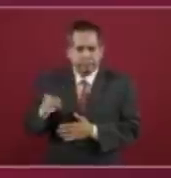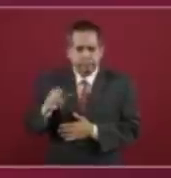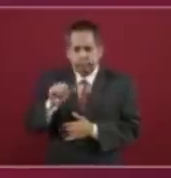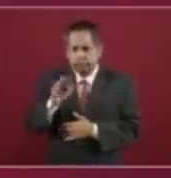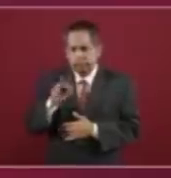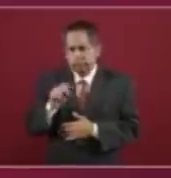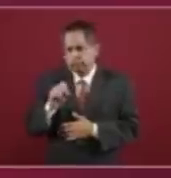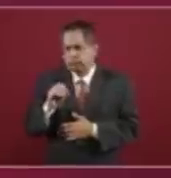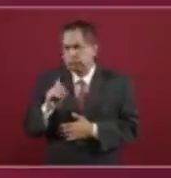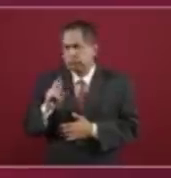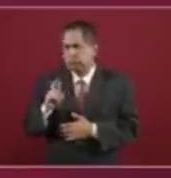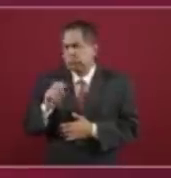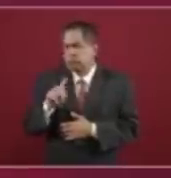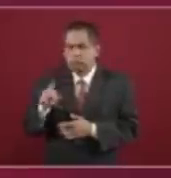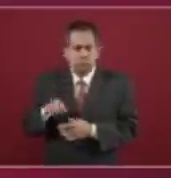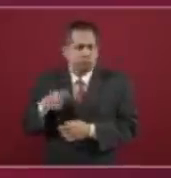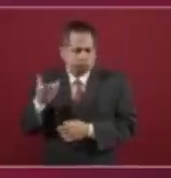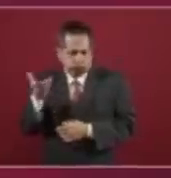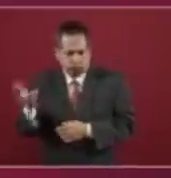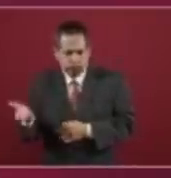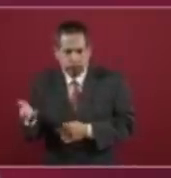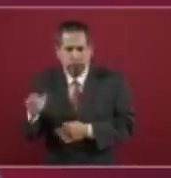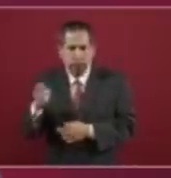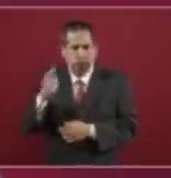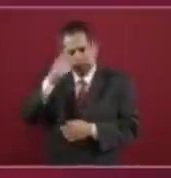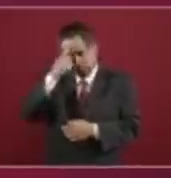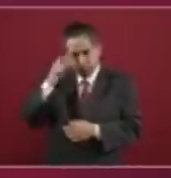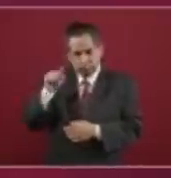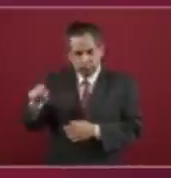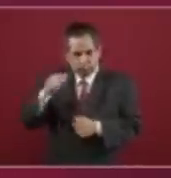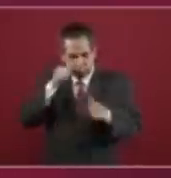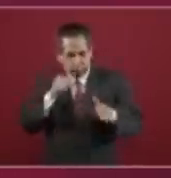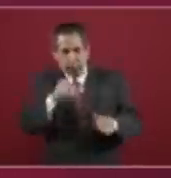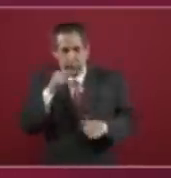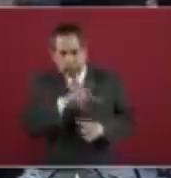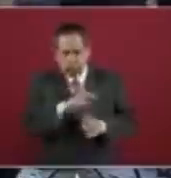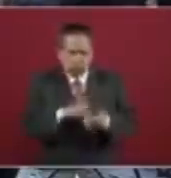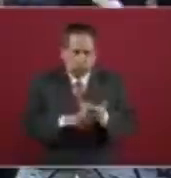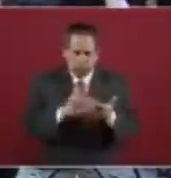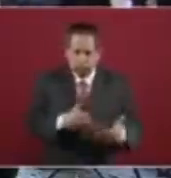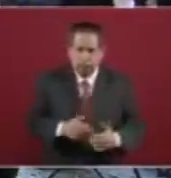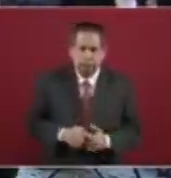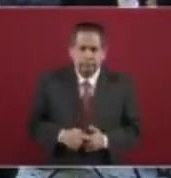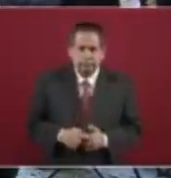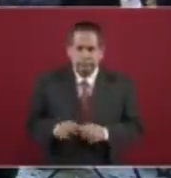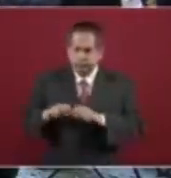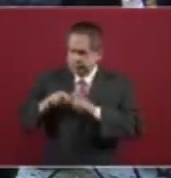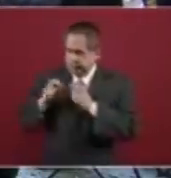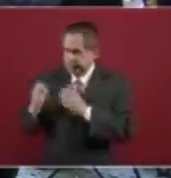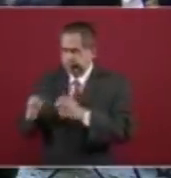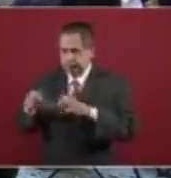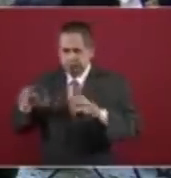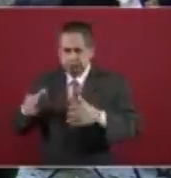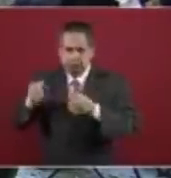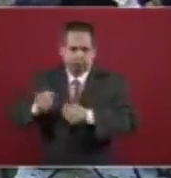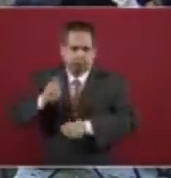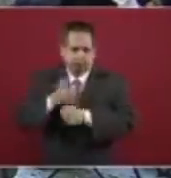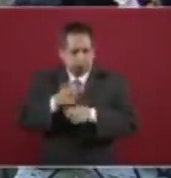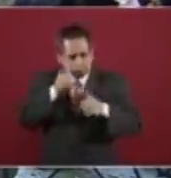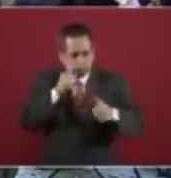Alfonso Durazo, le vamos a pedir que atienda este asunto, el gabinete de